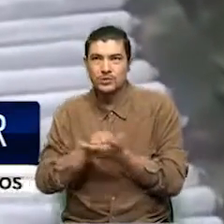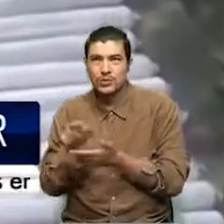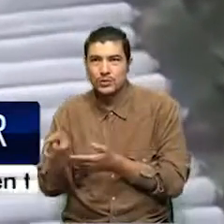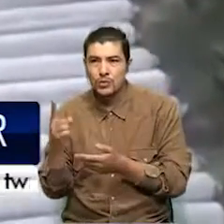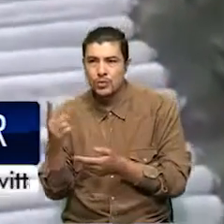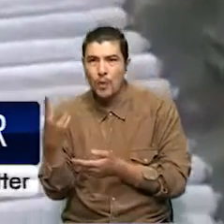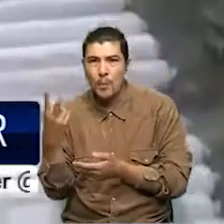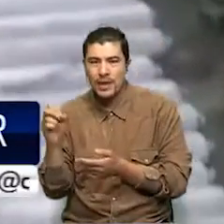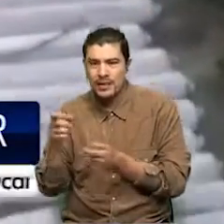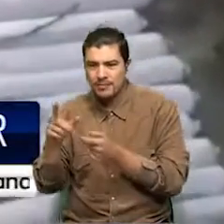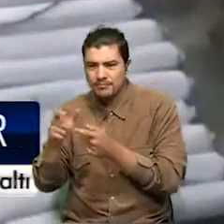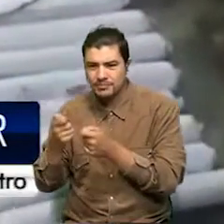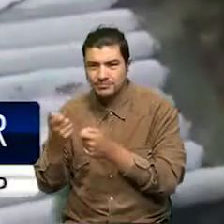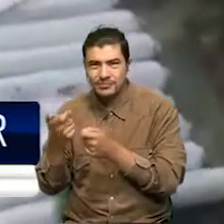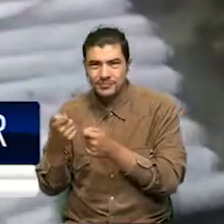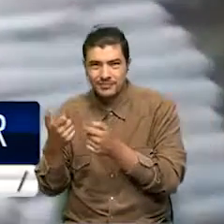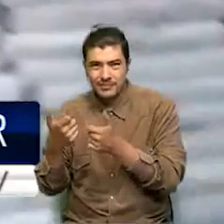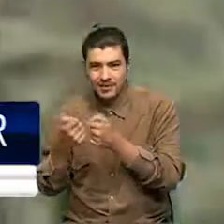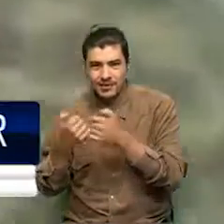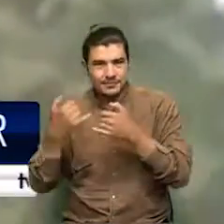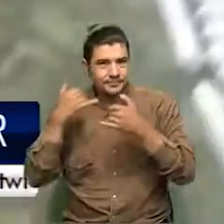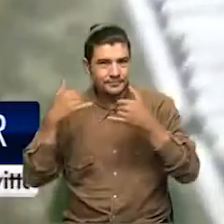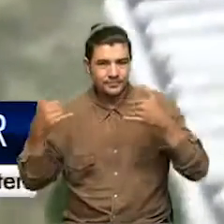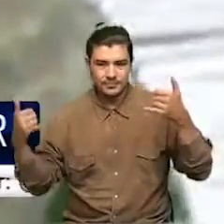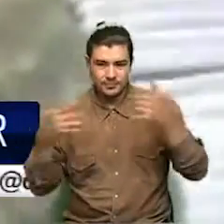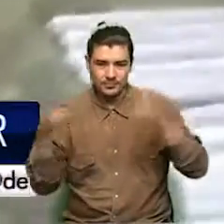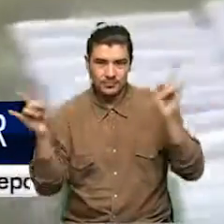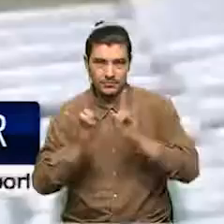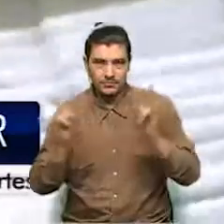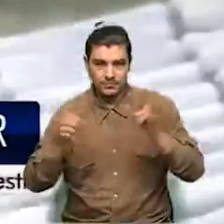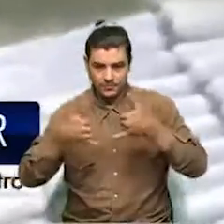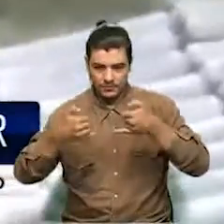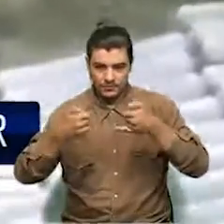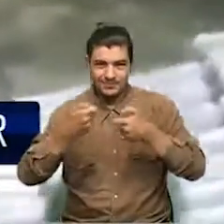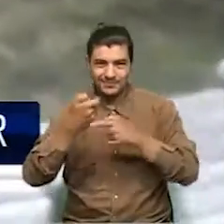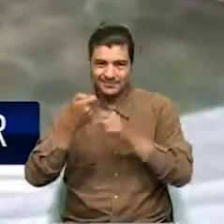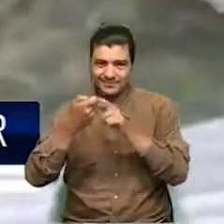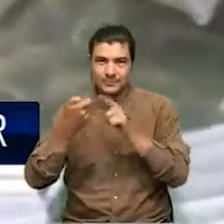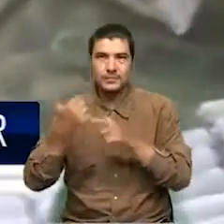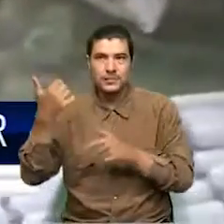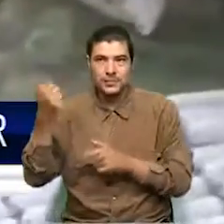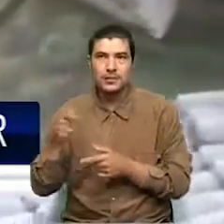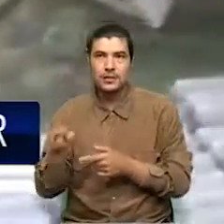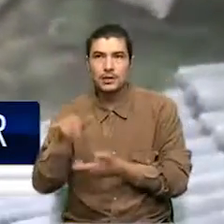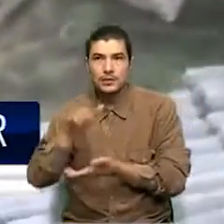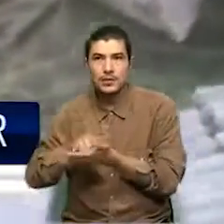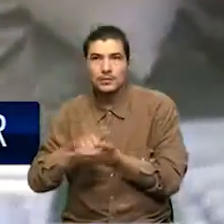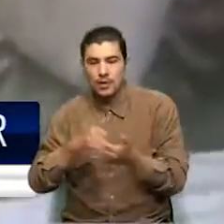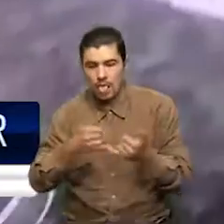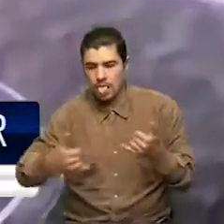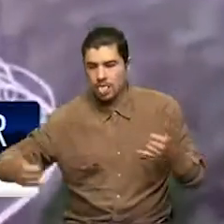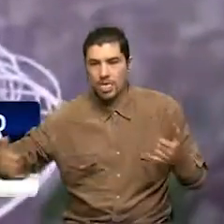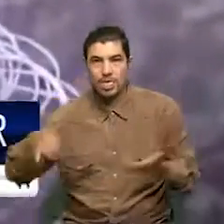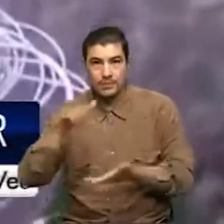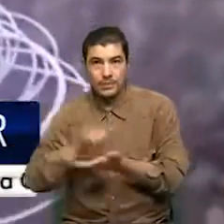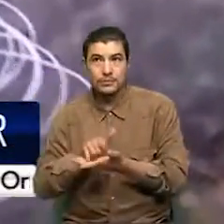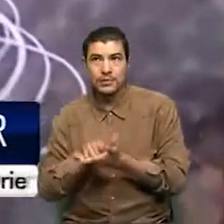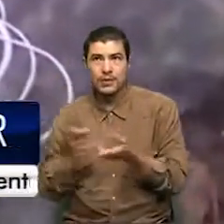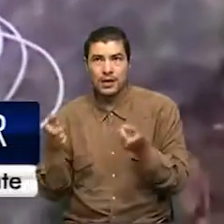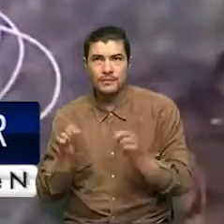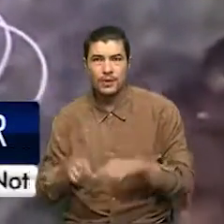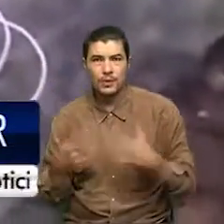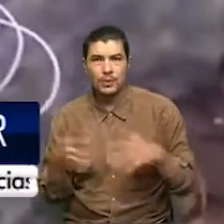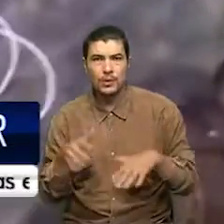ineléctricos, 160 metros de mecha de seguridad y 62 detonadores ineléctricos cebados con mecha de seguridad de